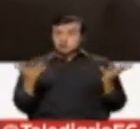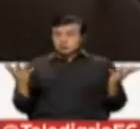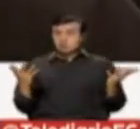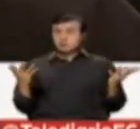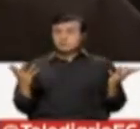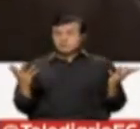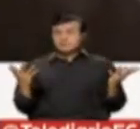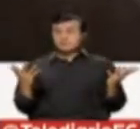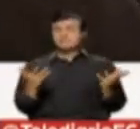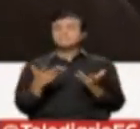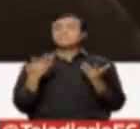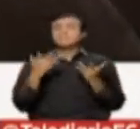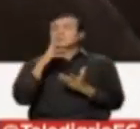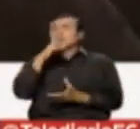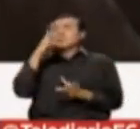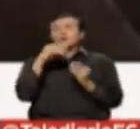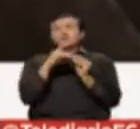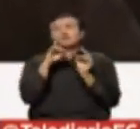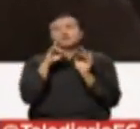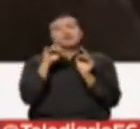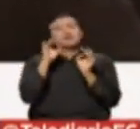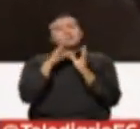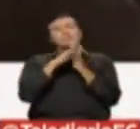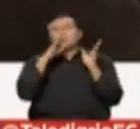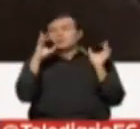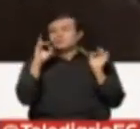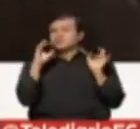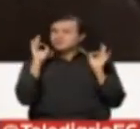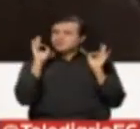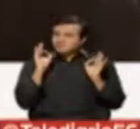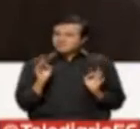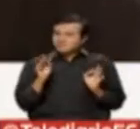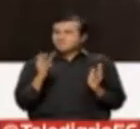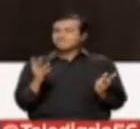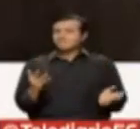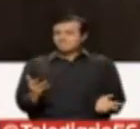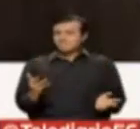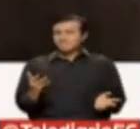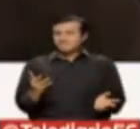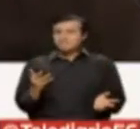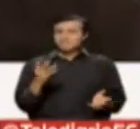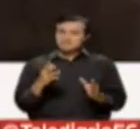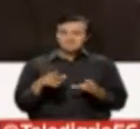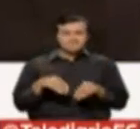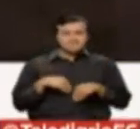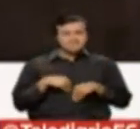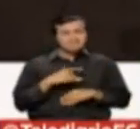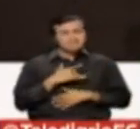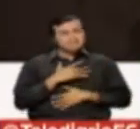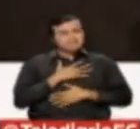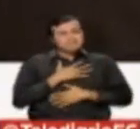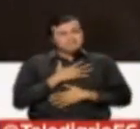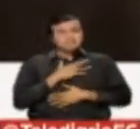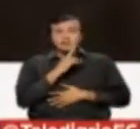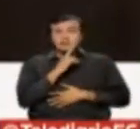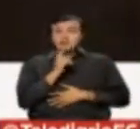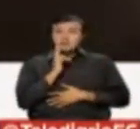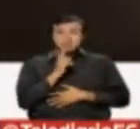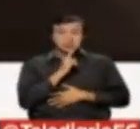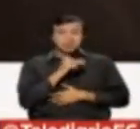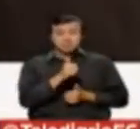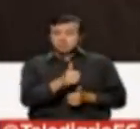con toda la suerte del mundo hemos tenido la acogida y de los restaurantes